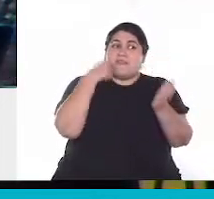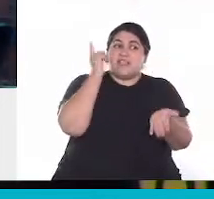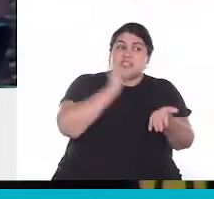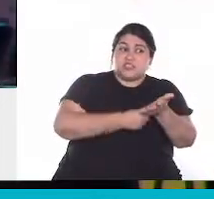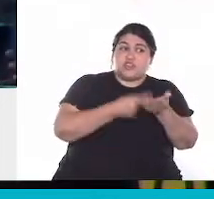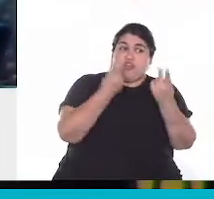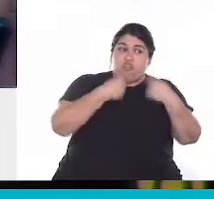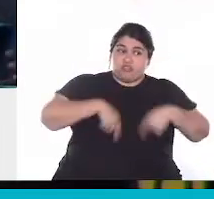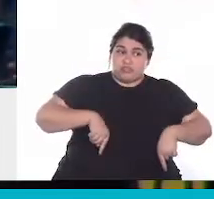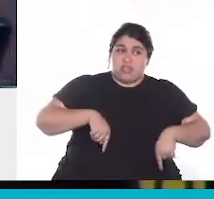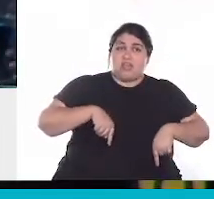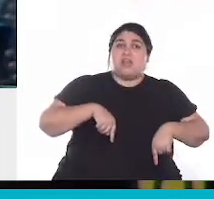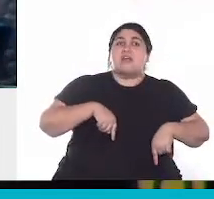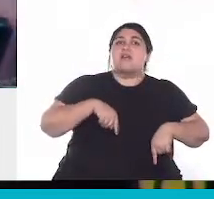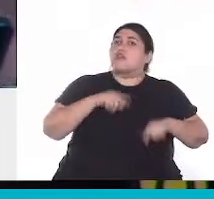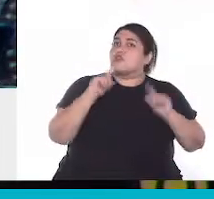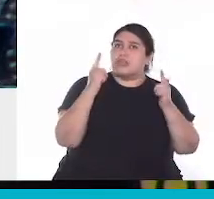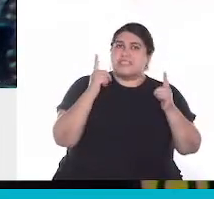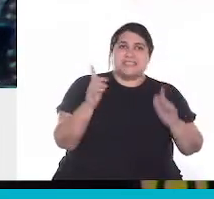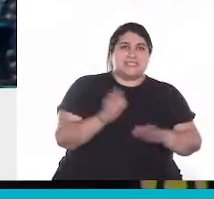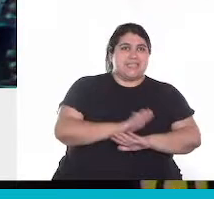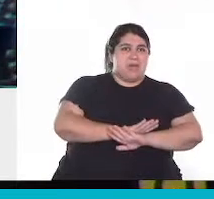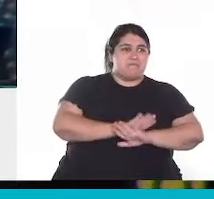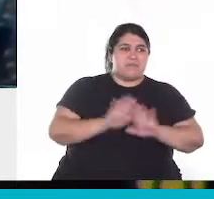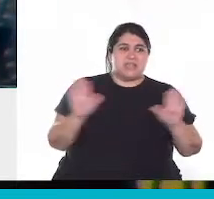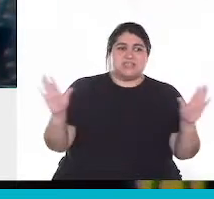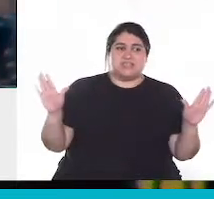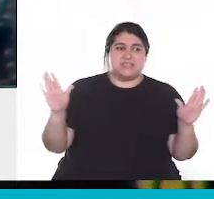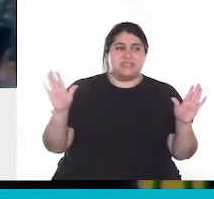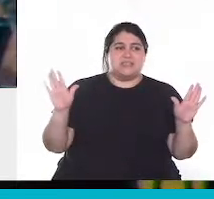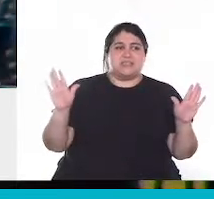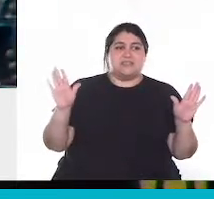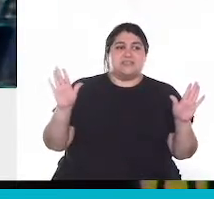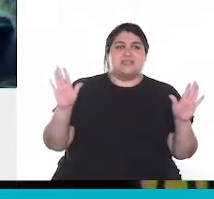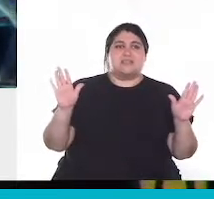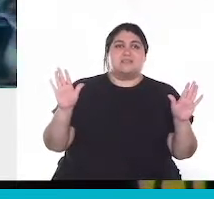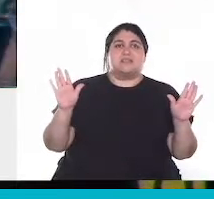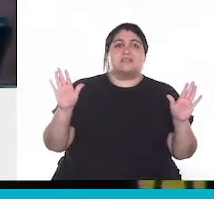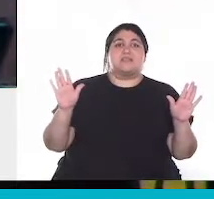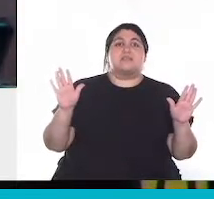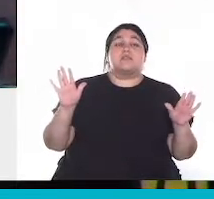Magistratura, no existía más. Y la Corte